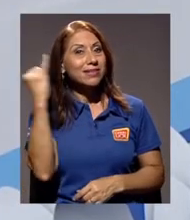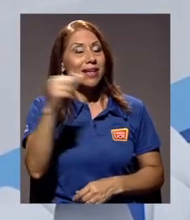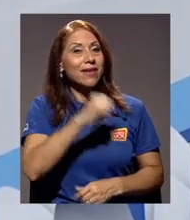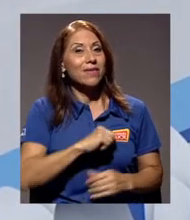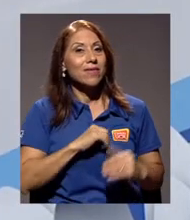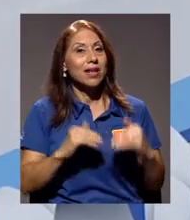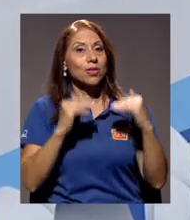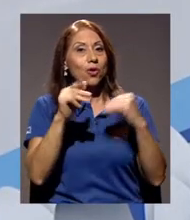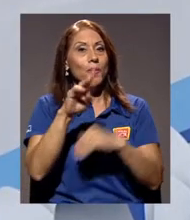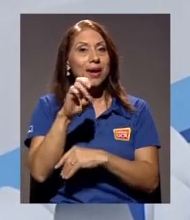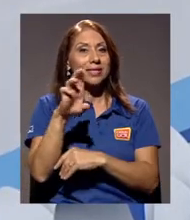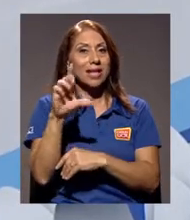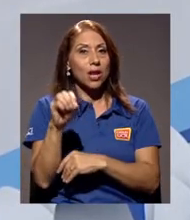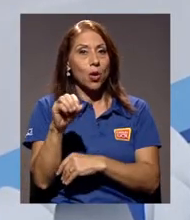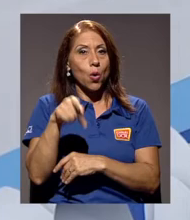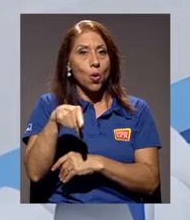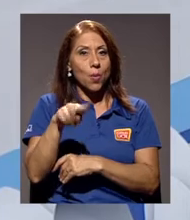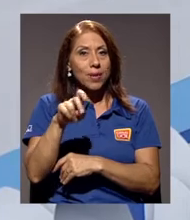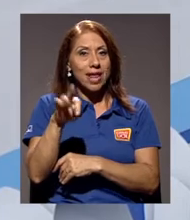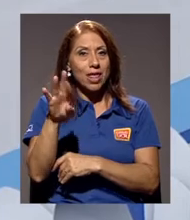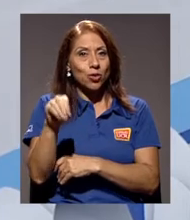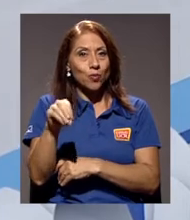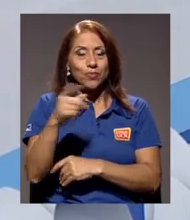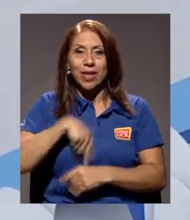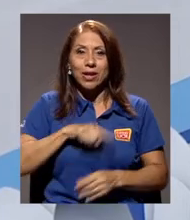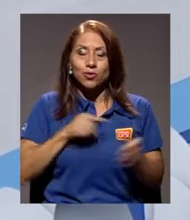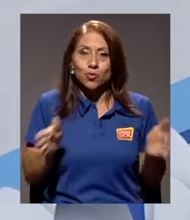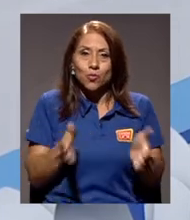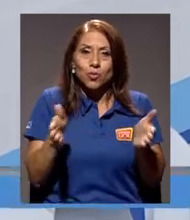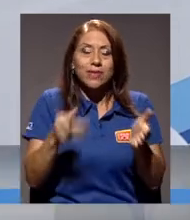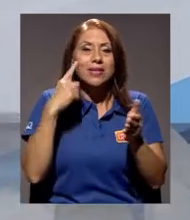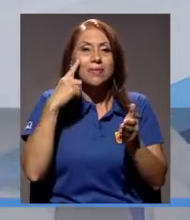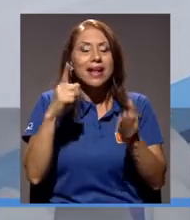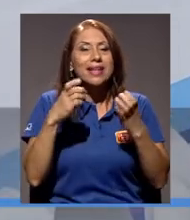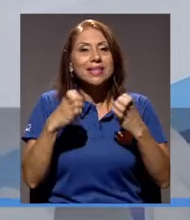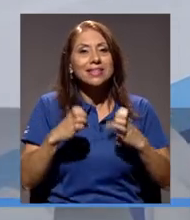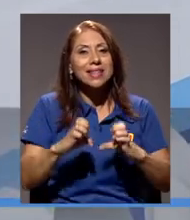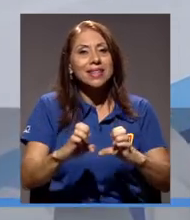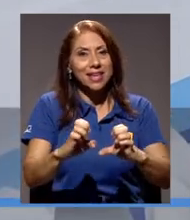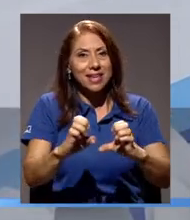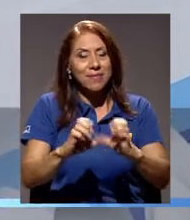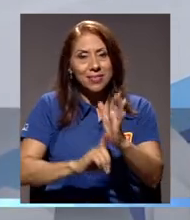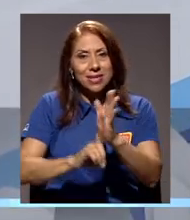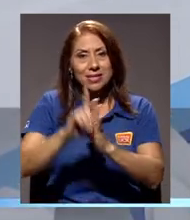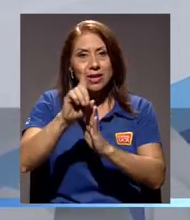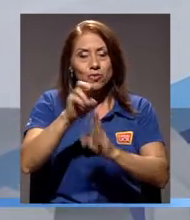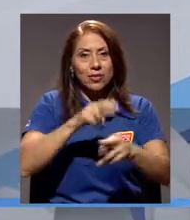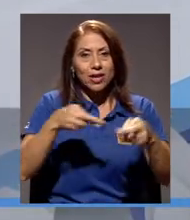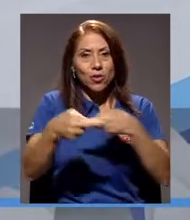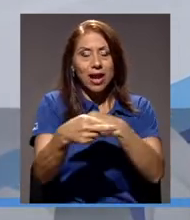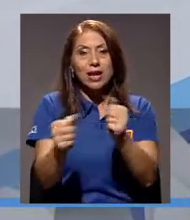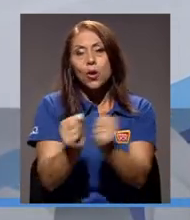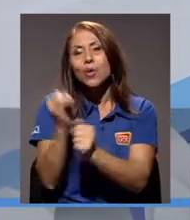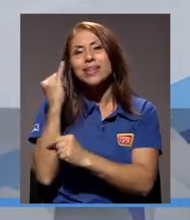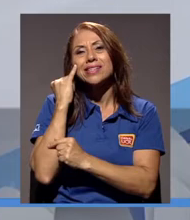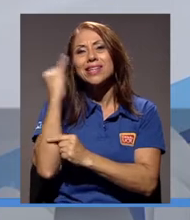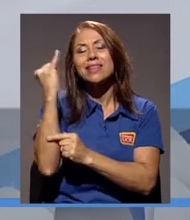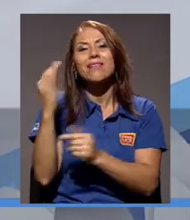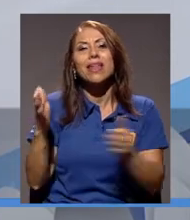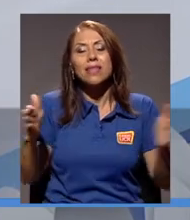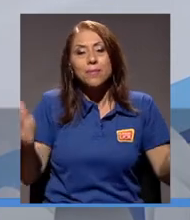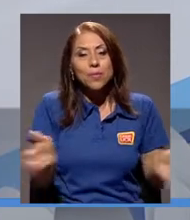marcelo que es una de las cosas que nos motivan el tema de la estrategia el desarrollo regional con la iniciativa de promover una